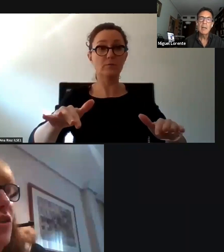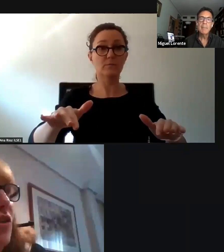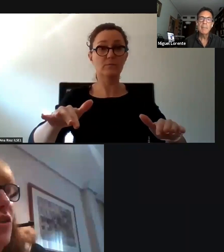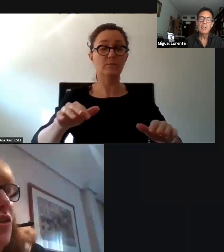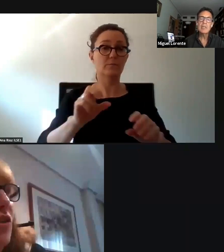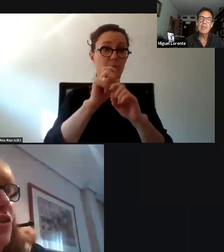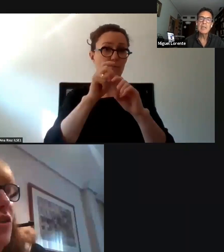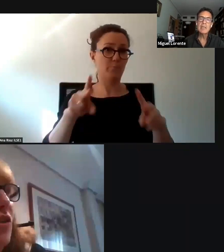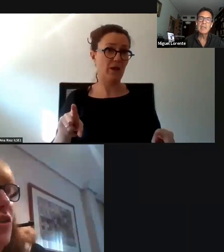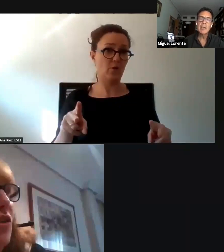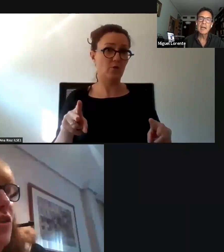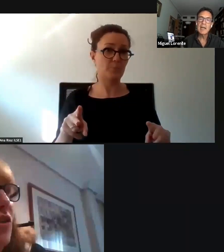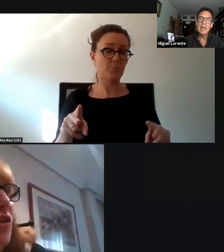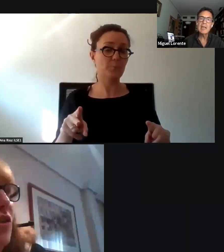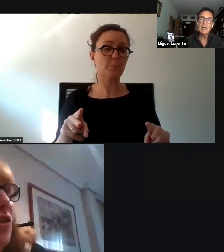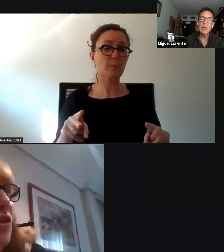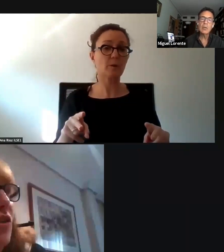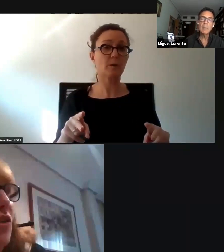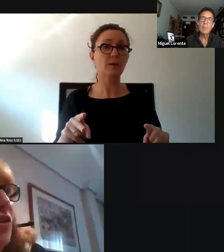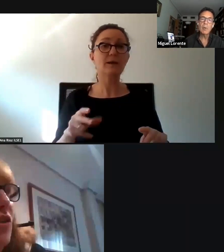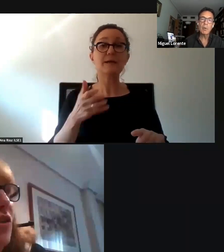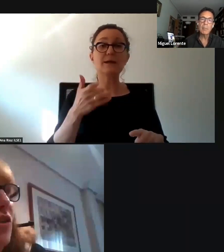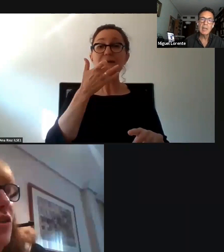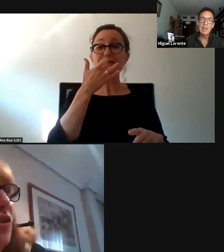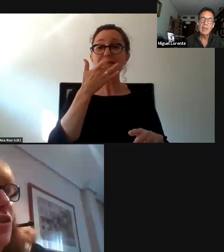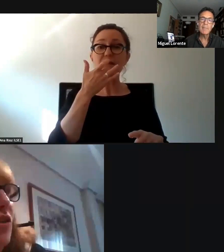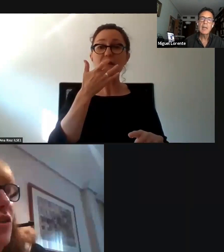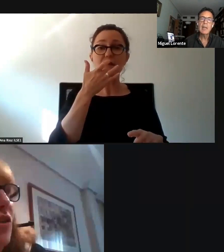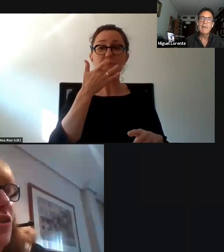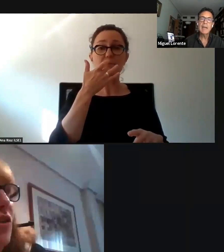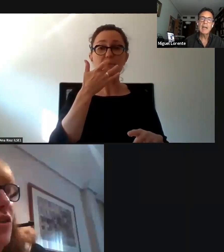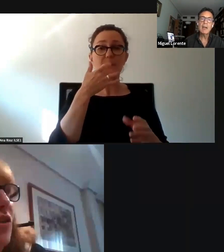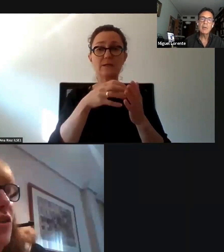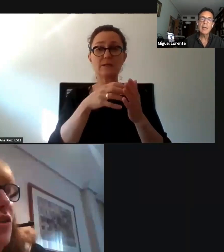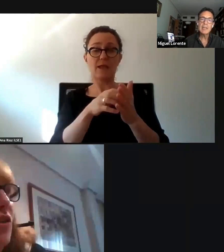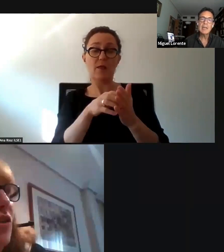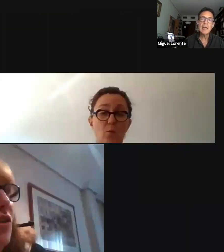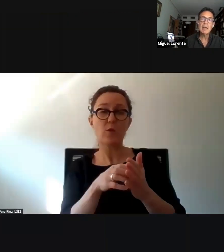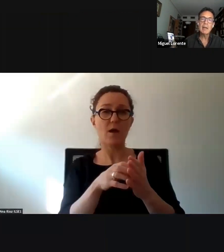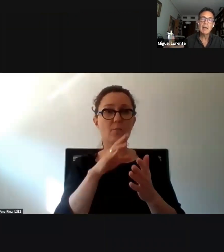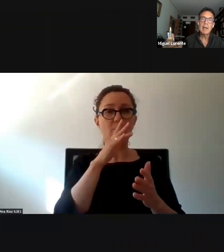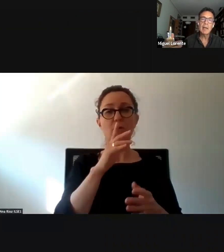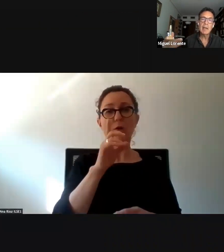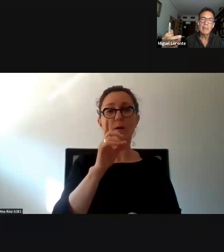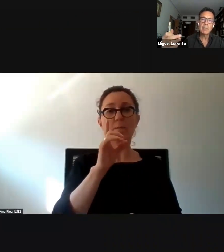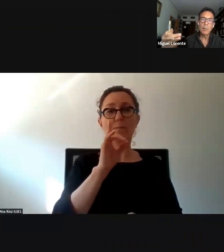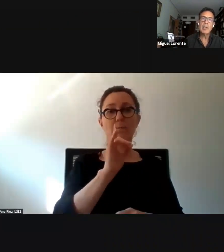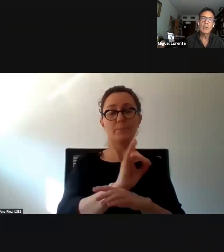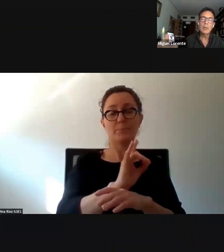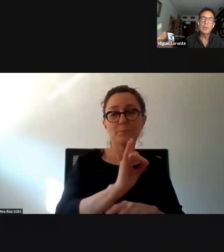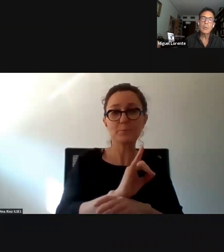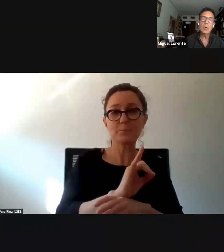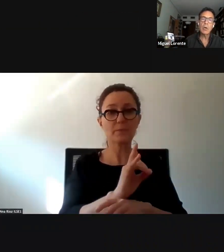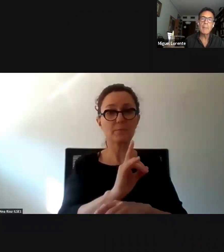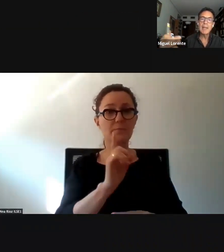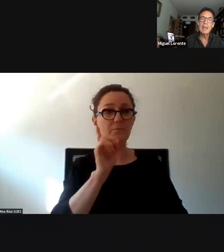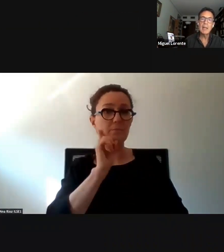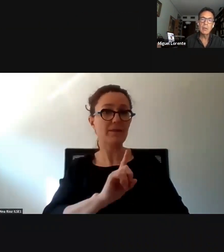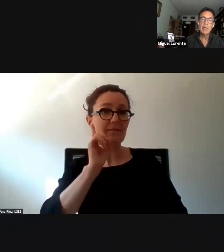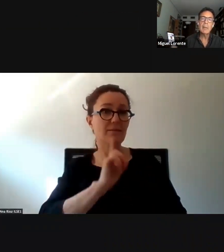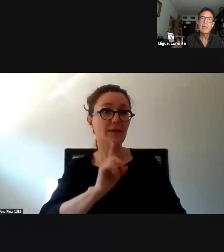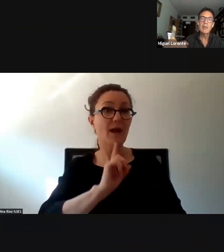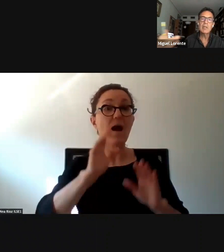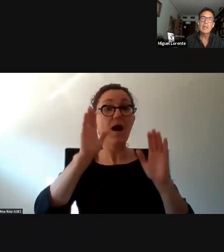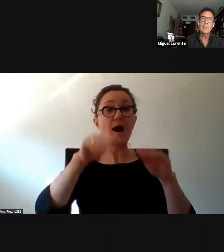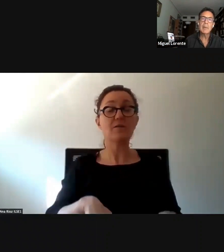la información llega. Pero si se critique, se cuestione por mentira, al final la noticia es que el político de